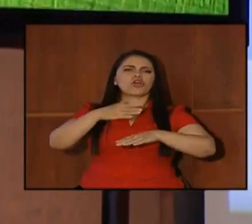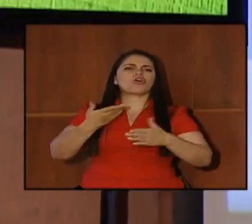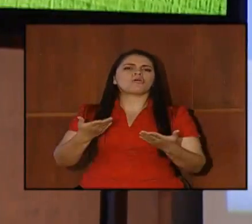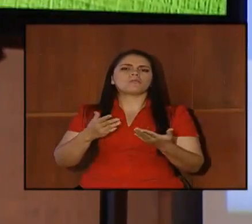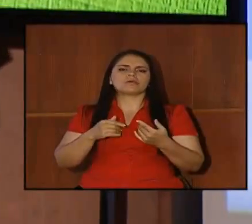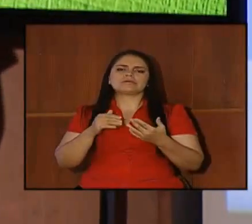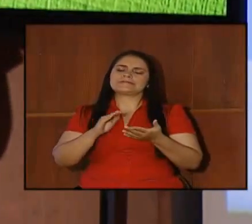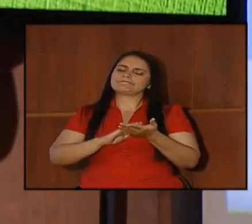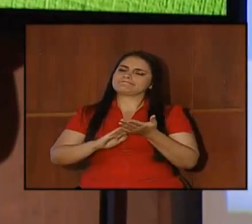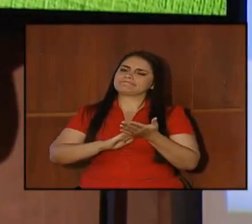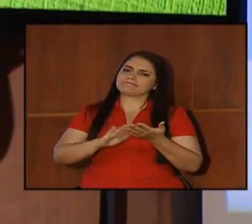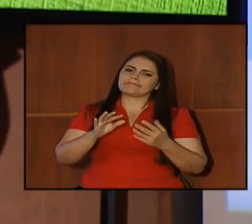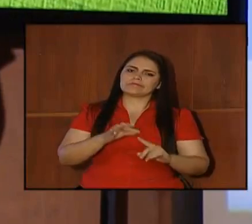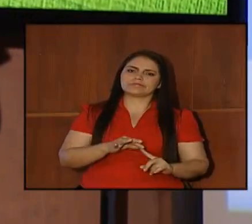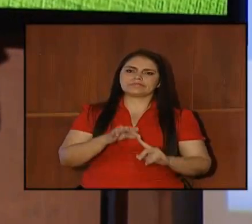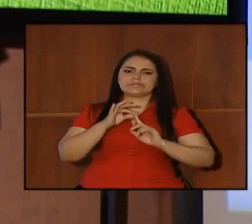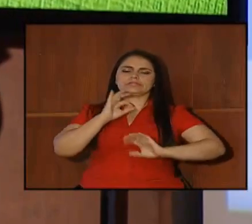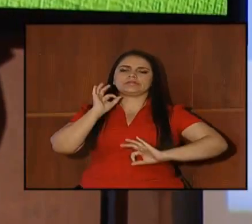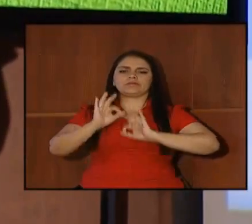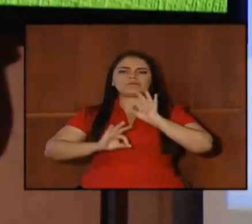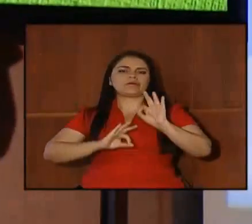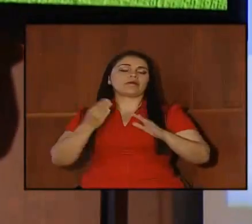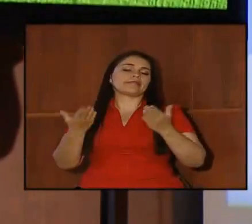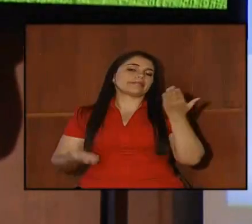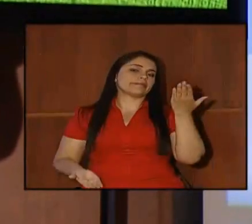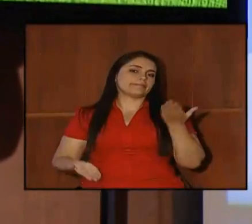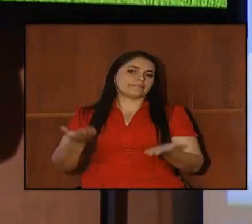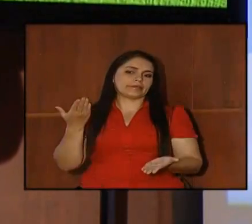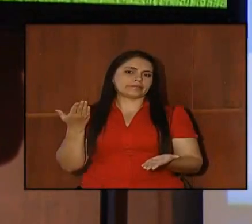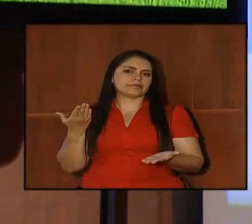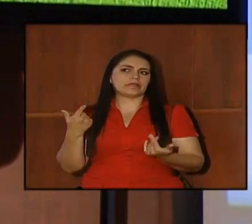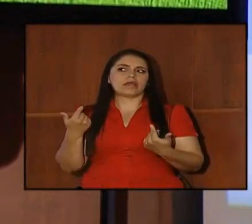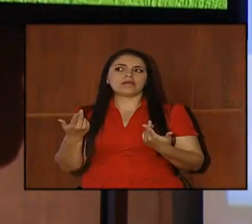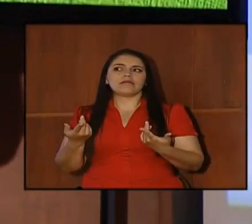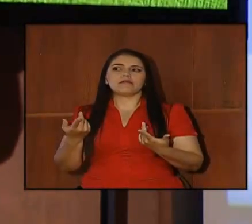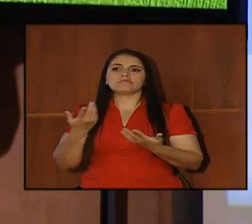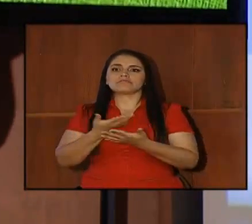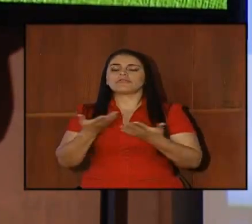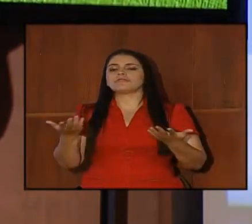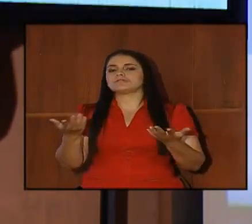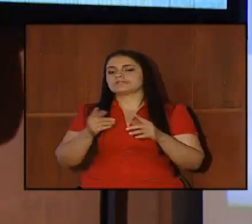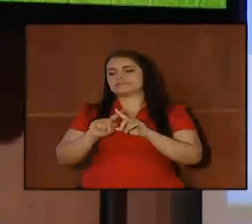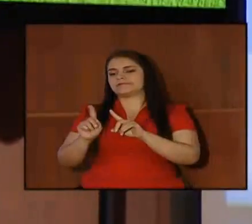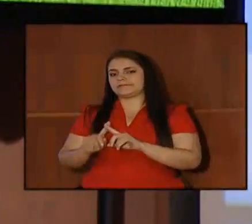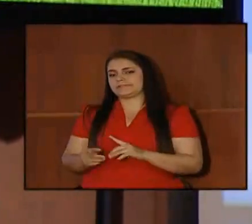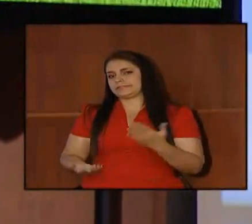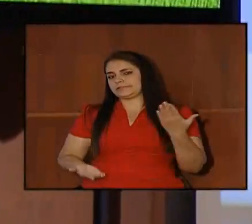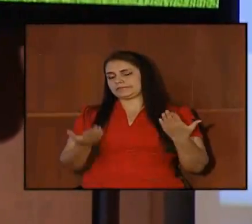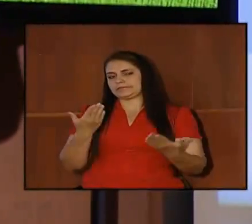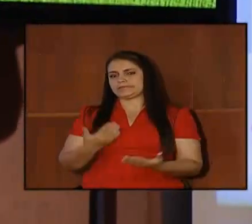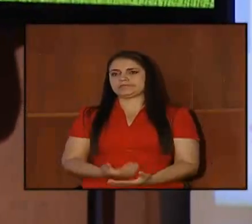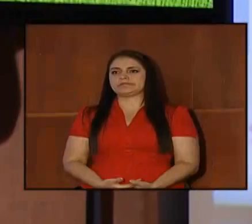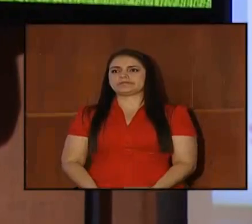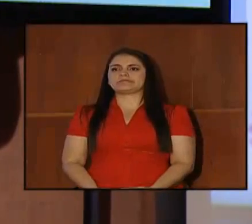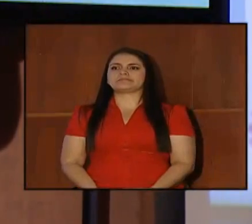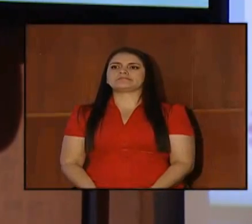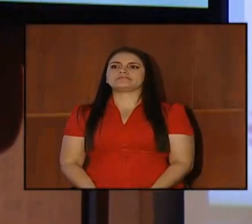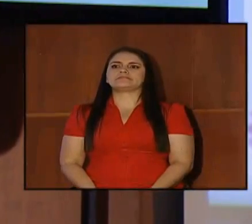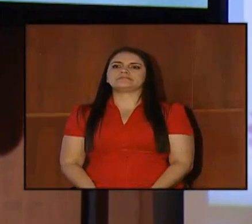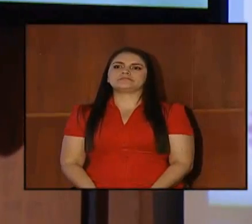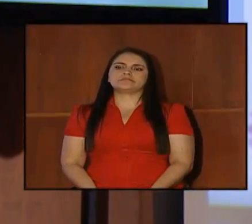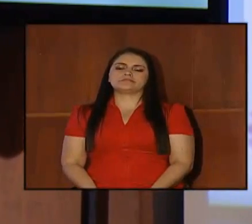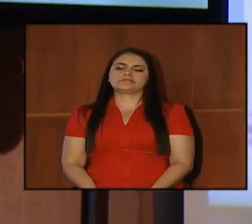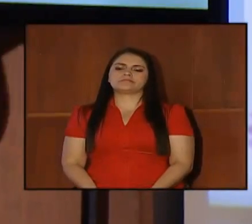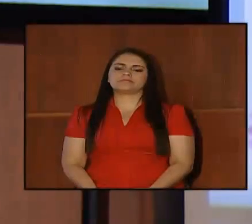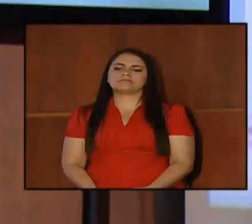manejo específico dependiendo de las necesidades que tenga el paciente, ¿cierto? Y de las condiciones de la